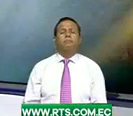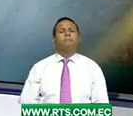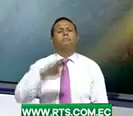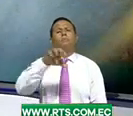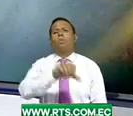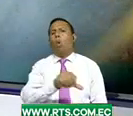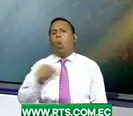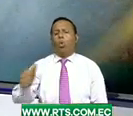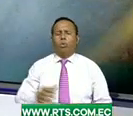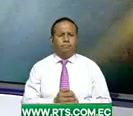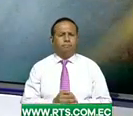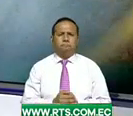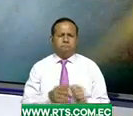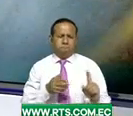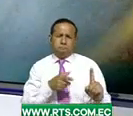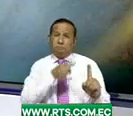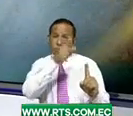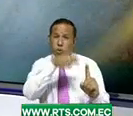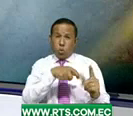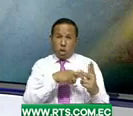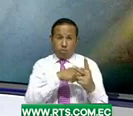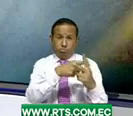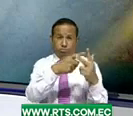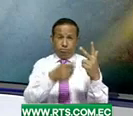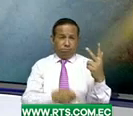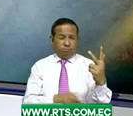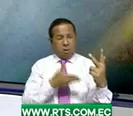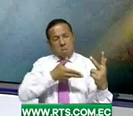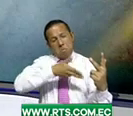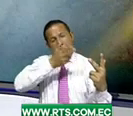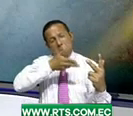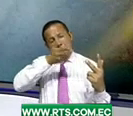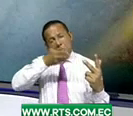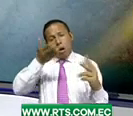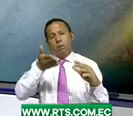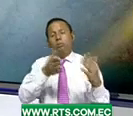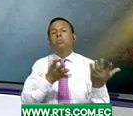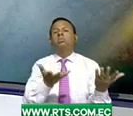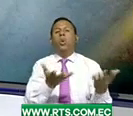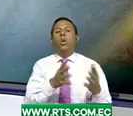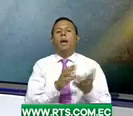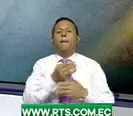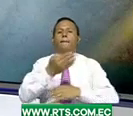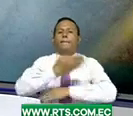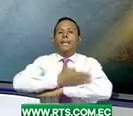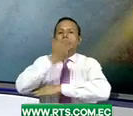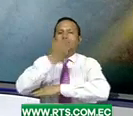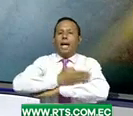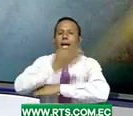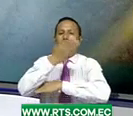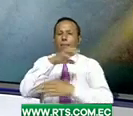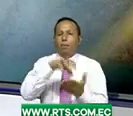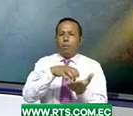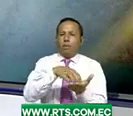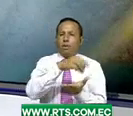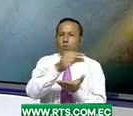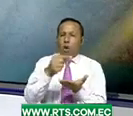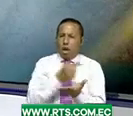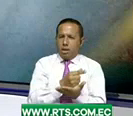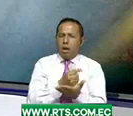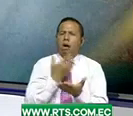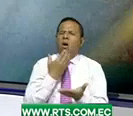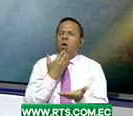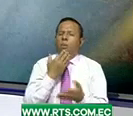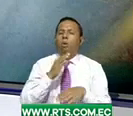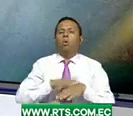Asesinan con varios disparos a 3 personas en el cantón Balsar, provincia del Guayas. Al parecer, la disputa de territorio para la venta de